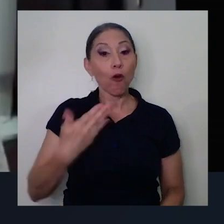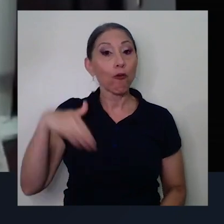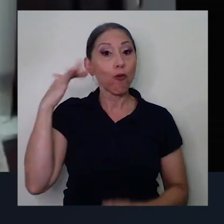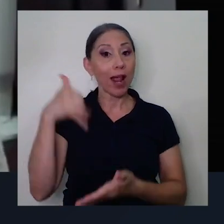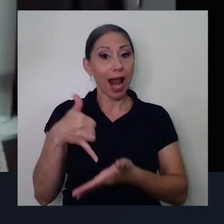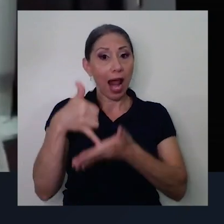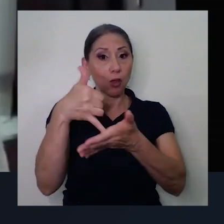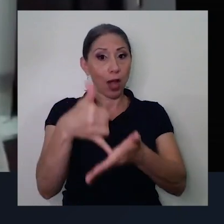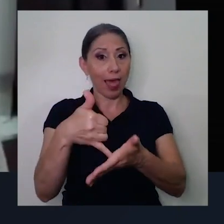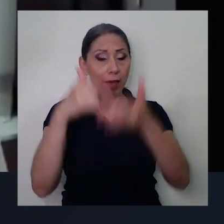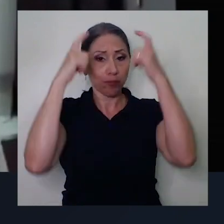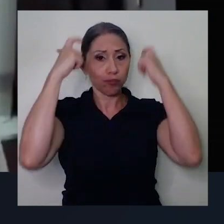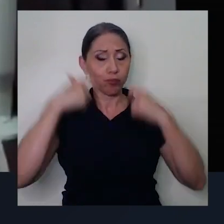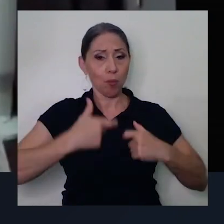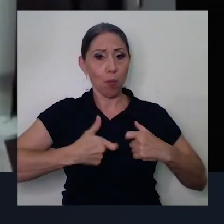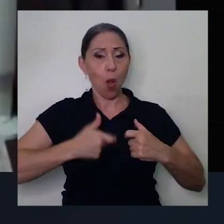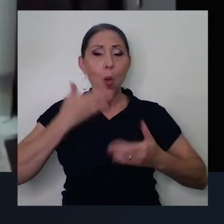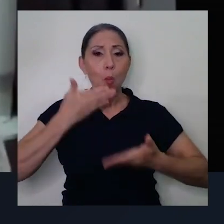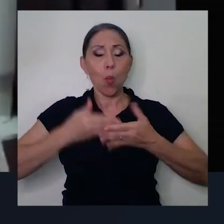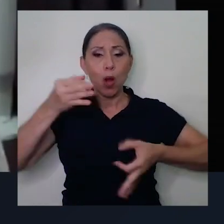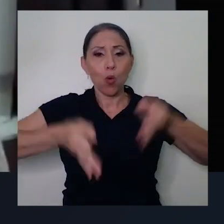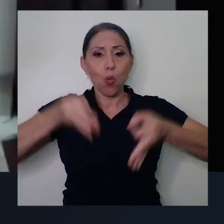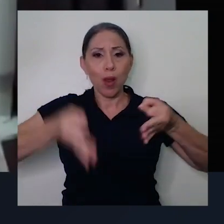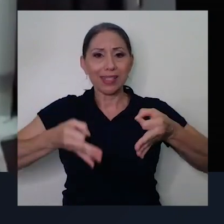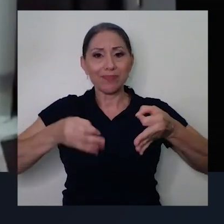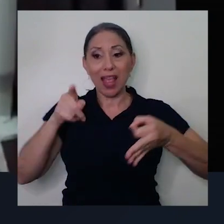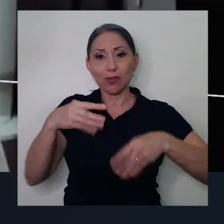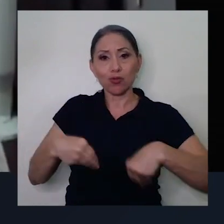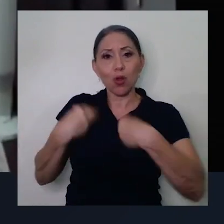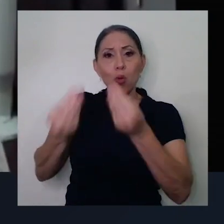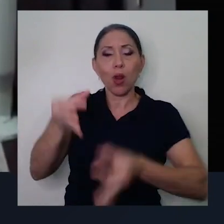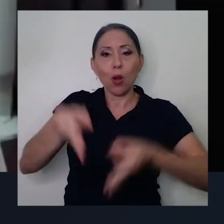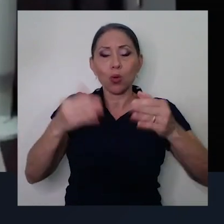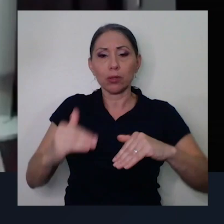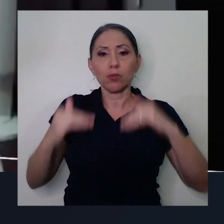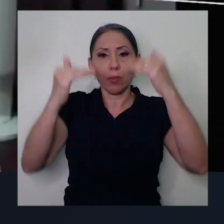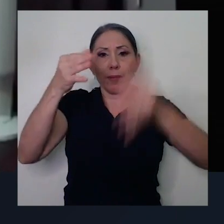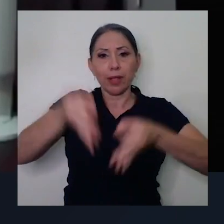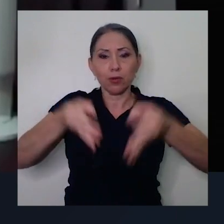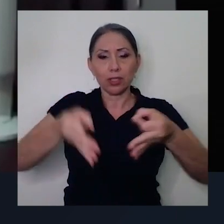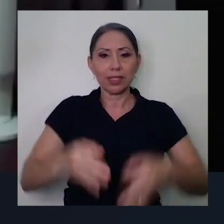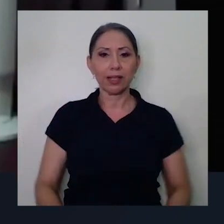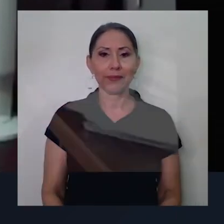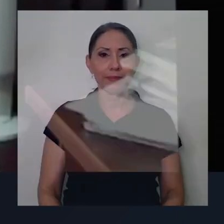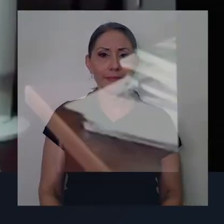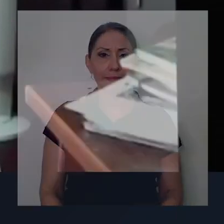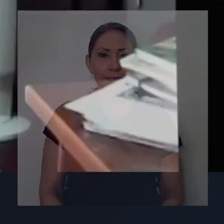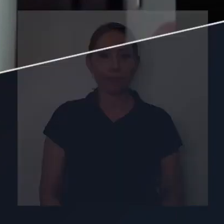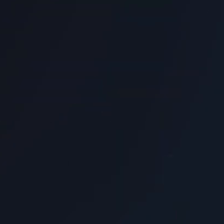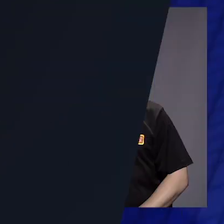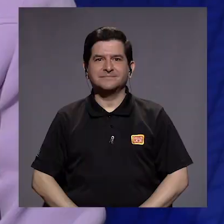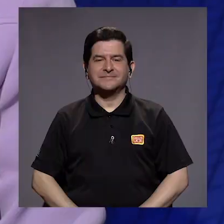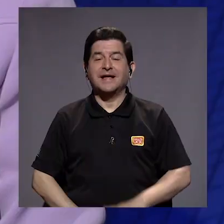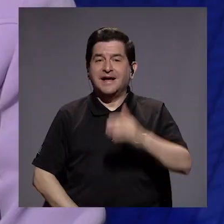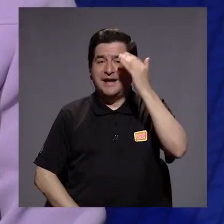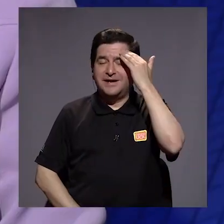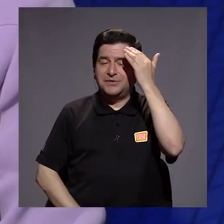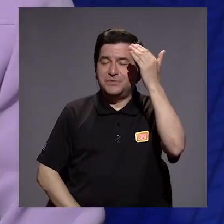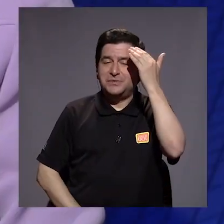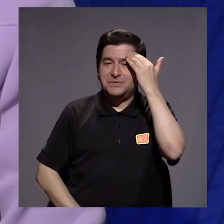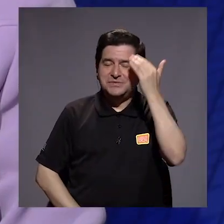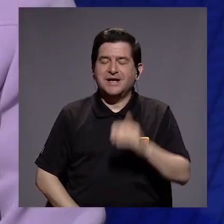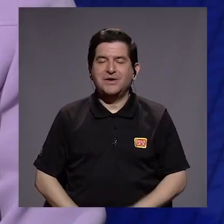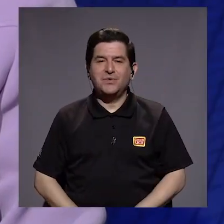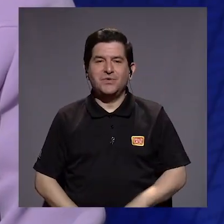jubilación en 1990. Fue galardonada con la medalla al Buen Juez por la Corte Suprema de Justicia. Un